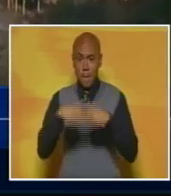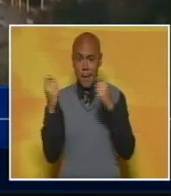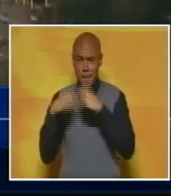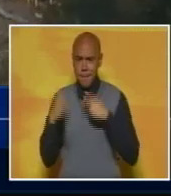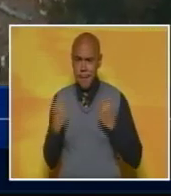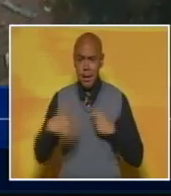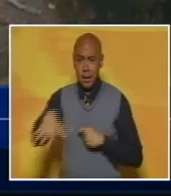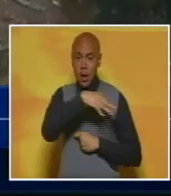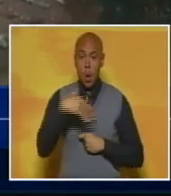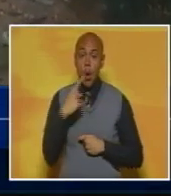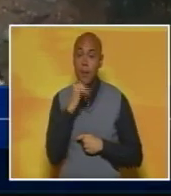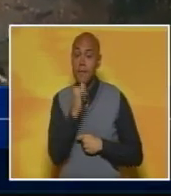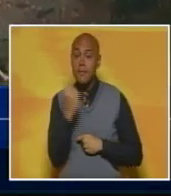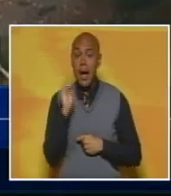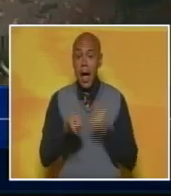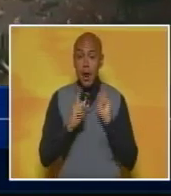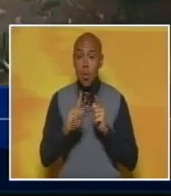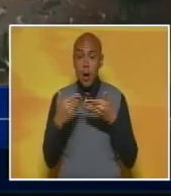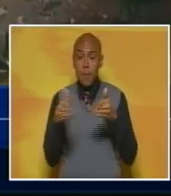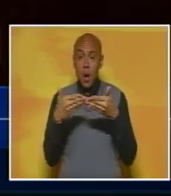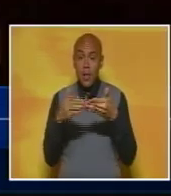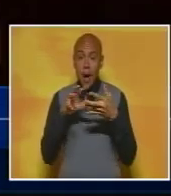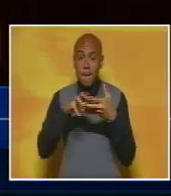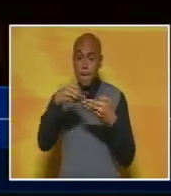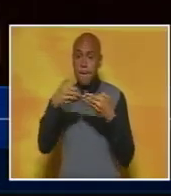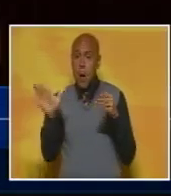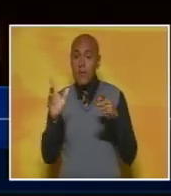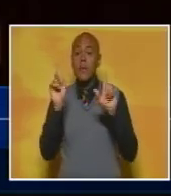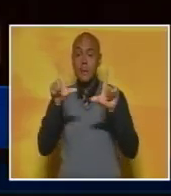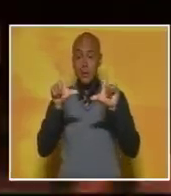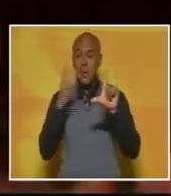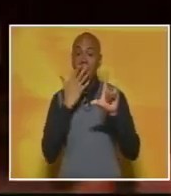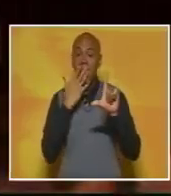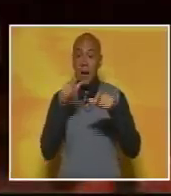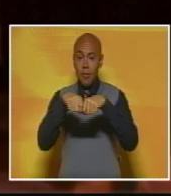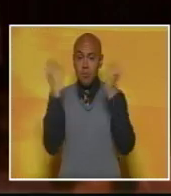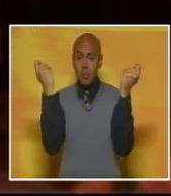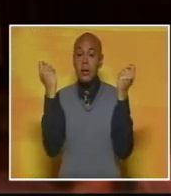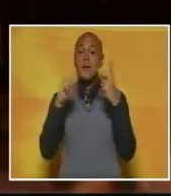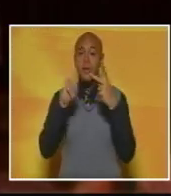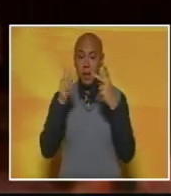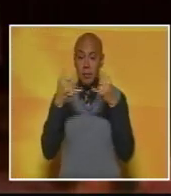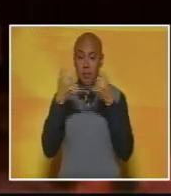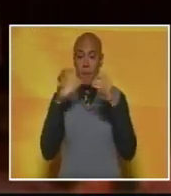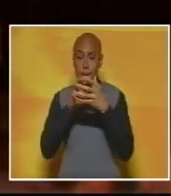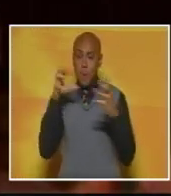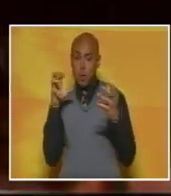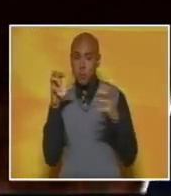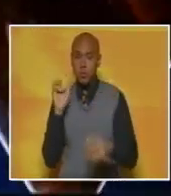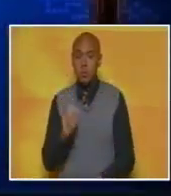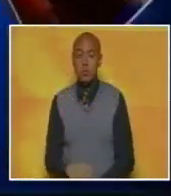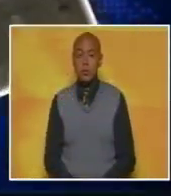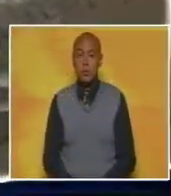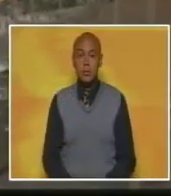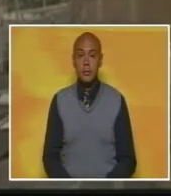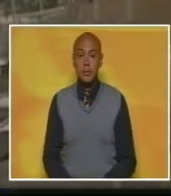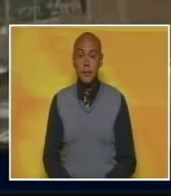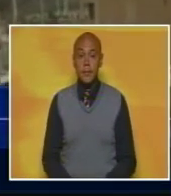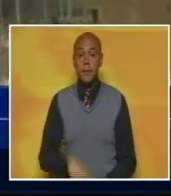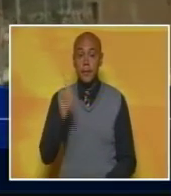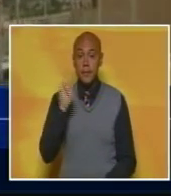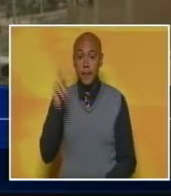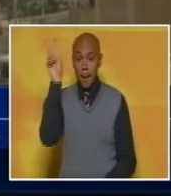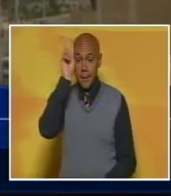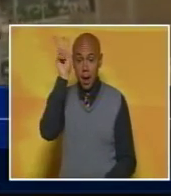vecinos informaron de puertas arrancadas de sus bisagras, ventanas rotas y zócalos desprendidos. En